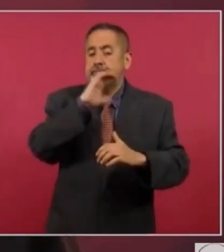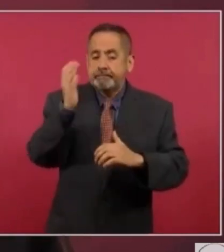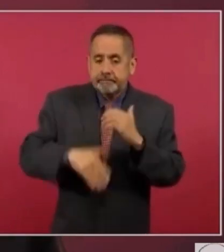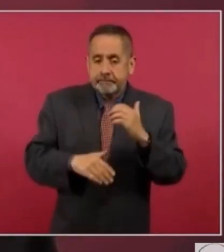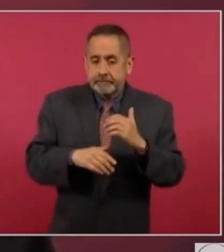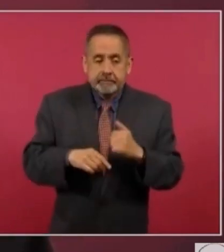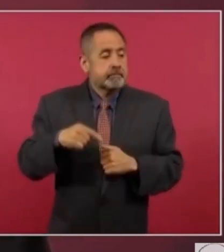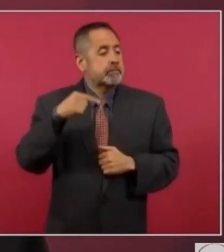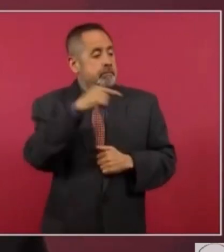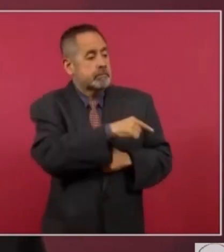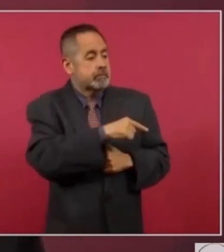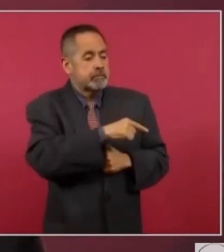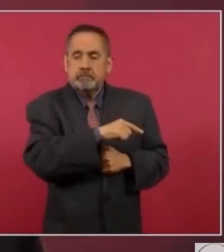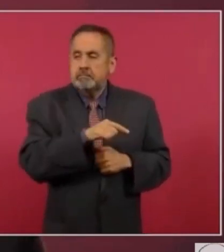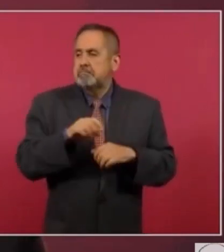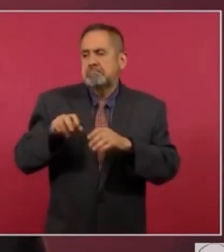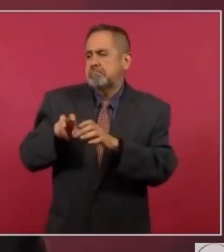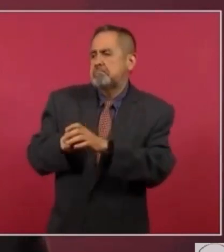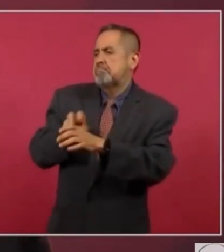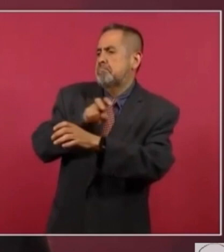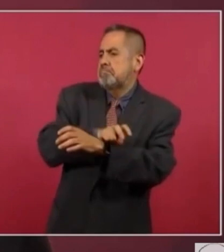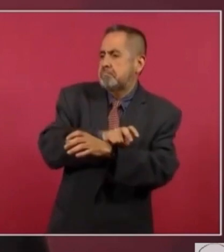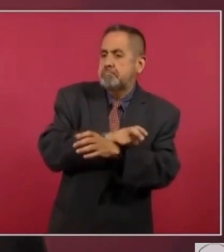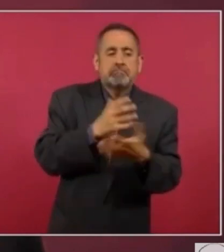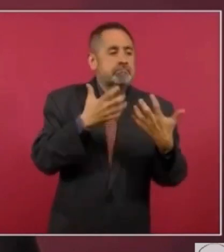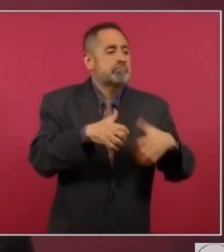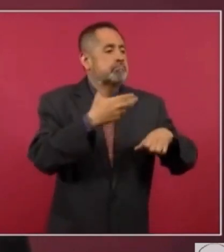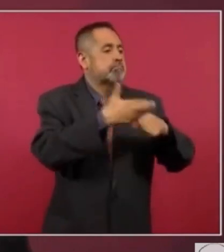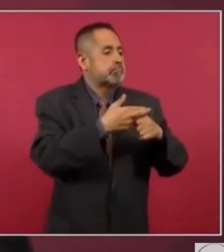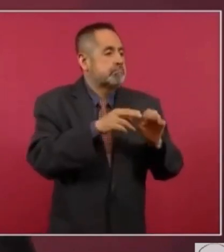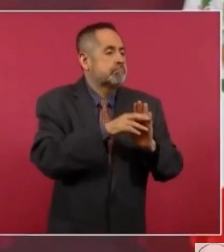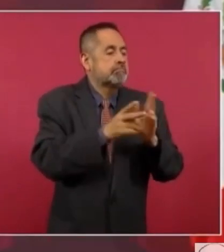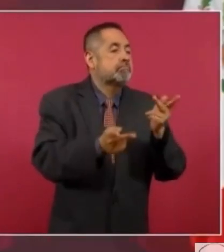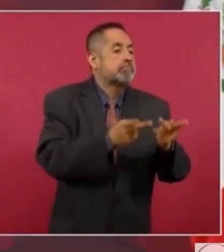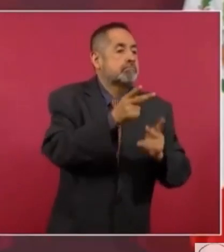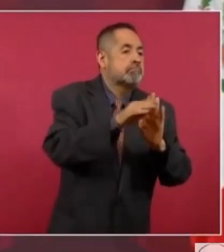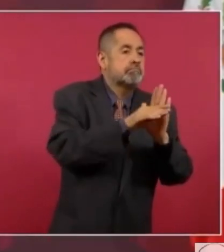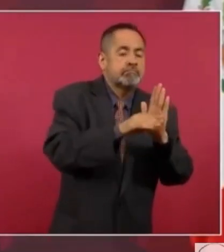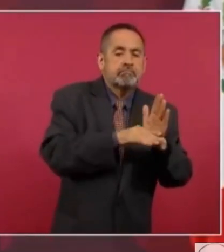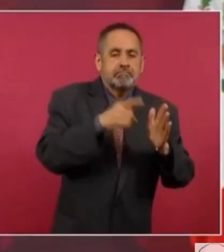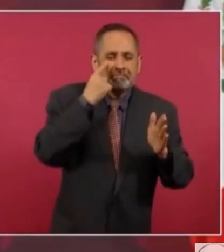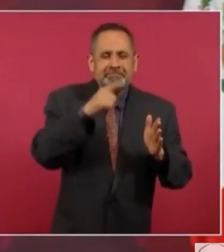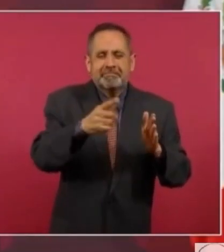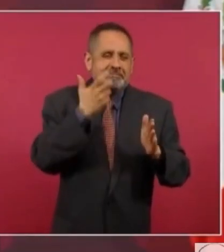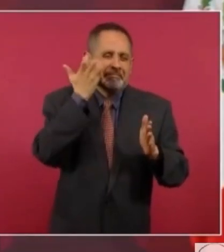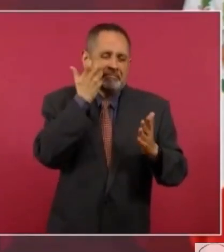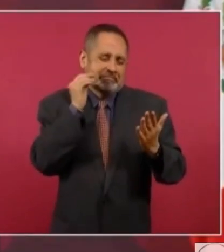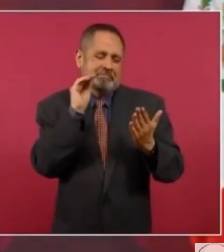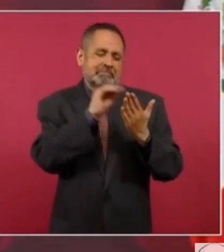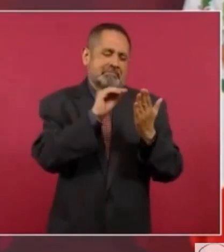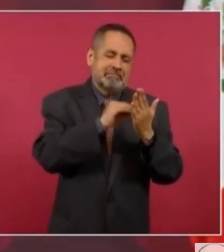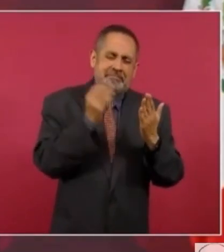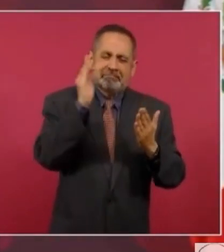con las encuestas cuchareadas creo que se asocia